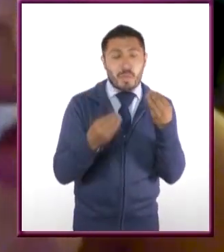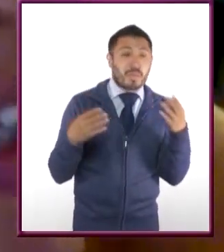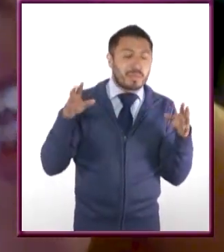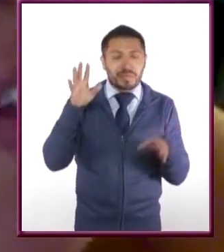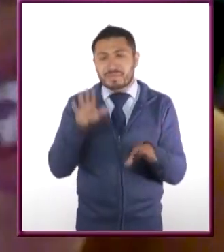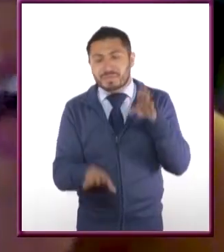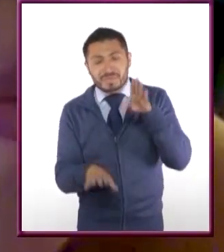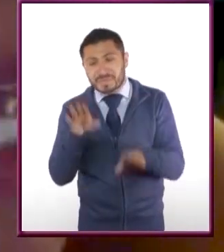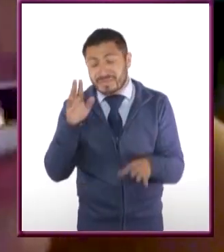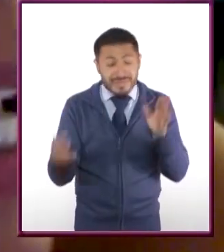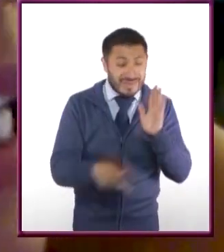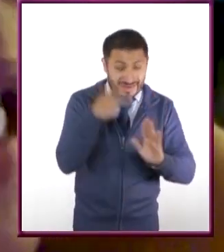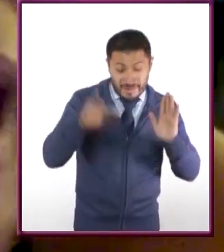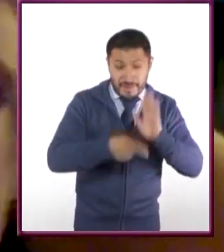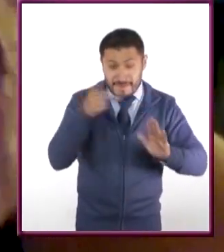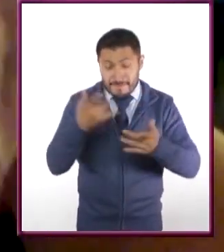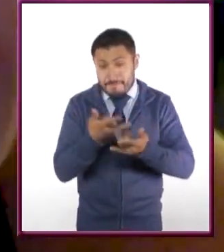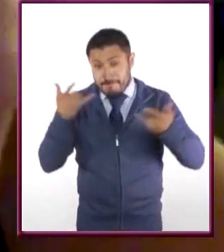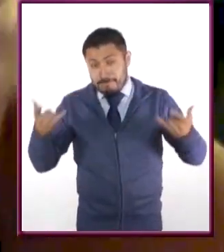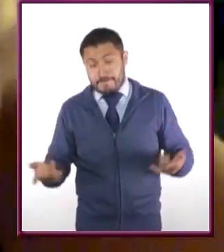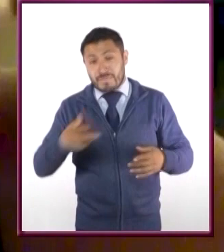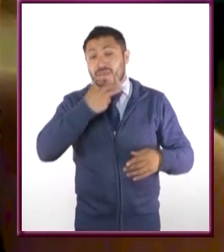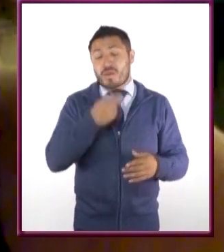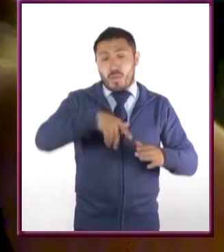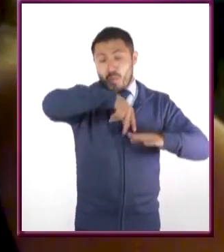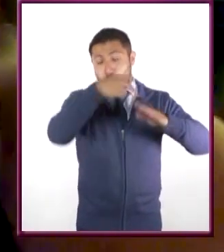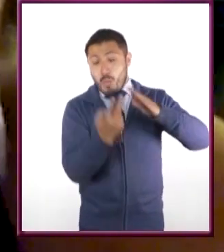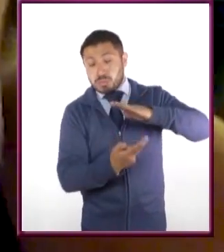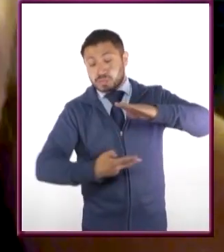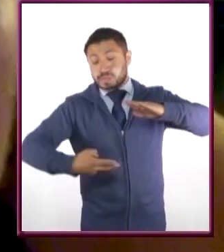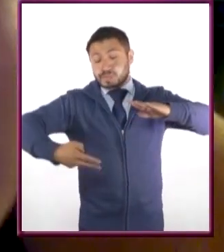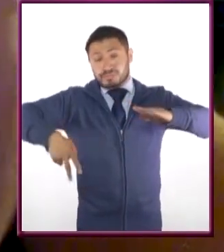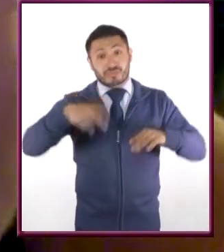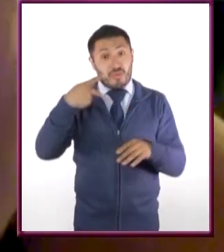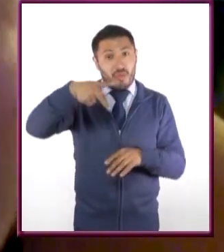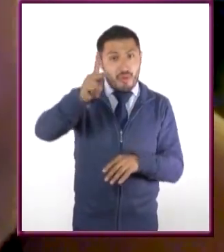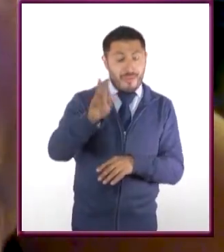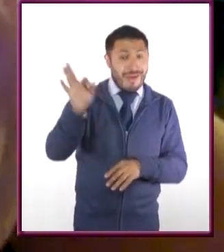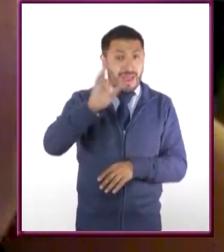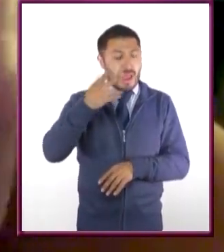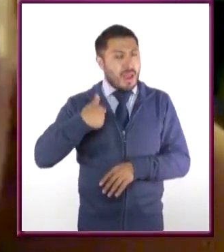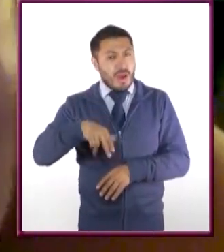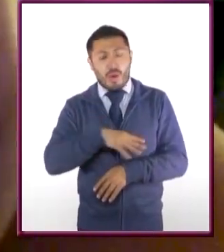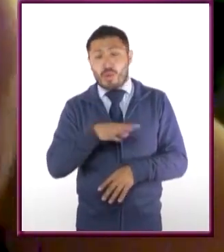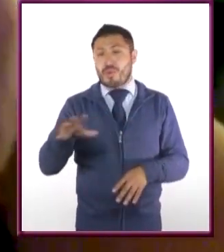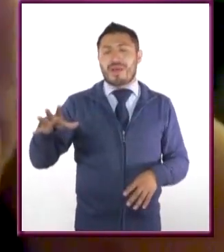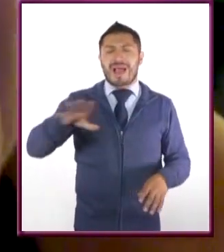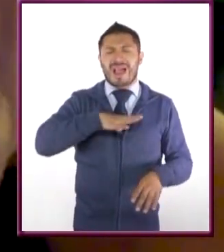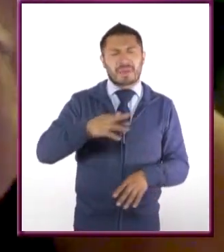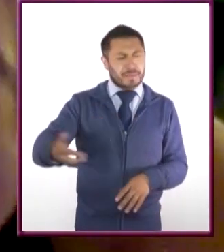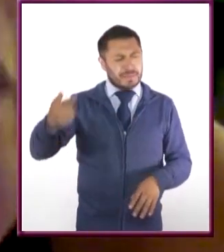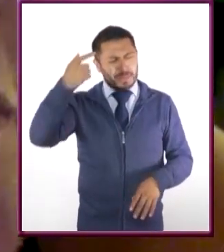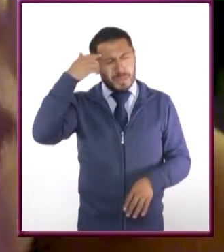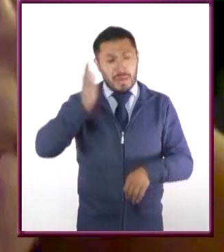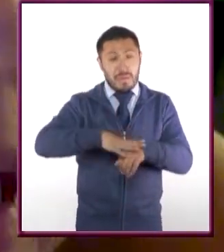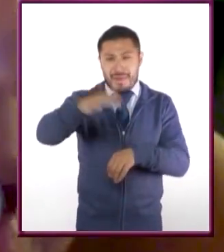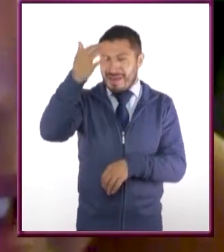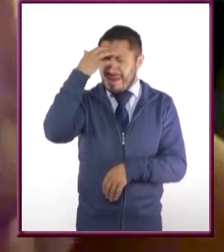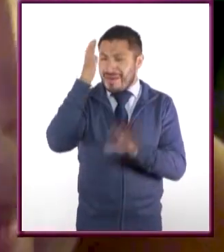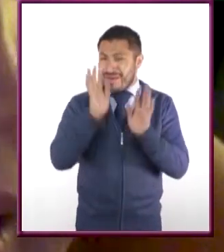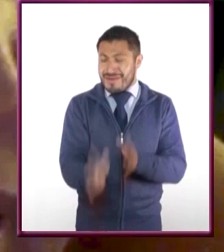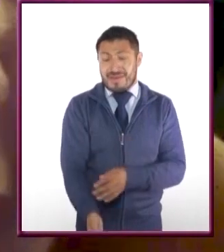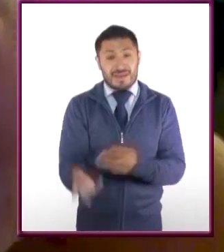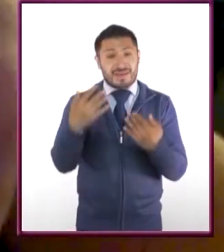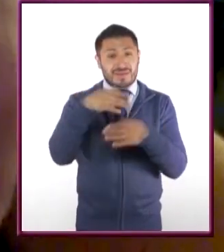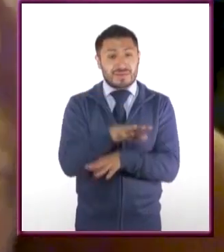en la historia donde el hombre ha intentado sumergirse. Pero si nos quedamos con lo que más conocemos, podemos hablar de